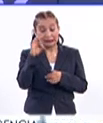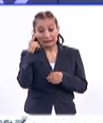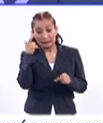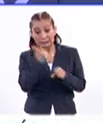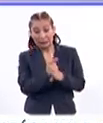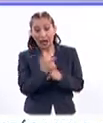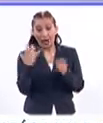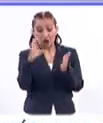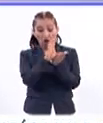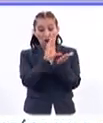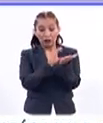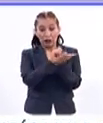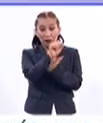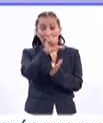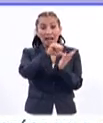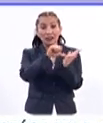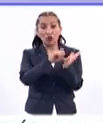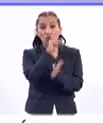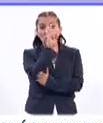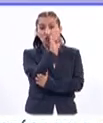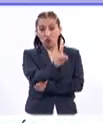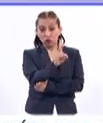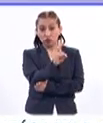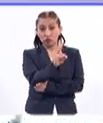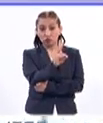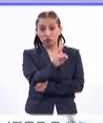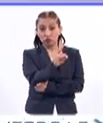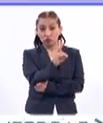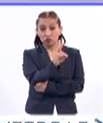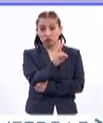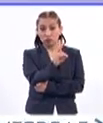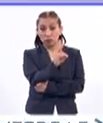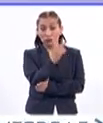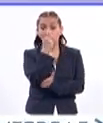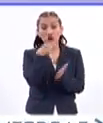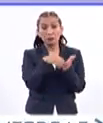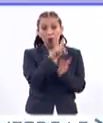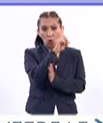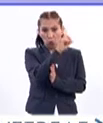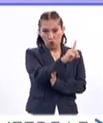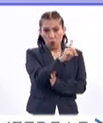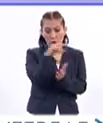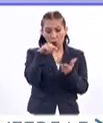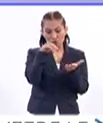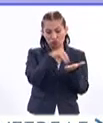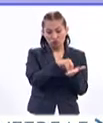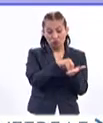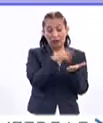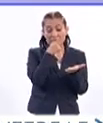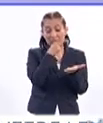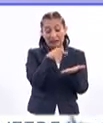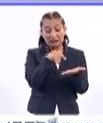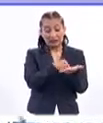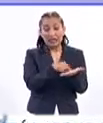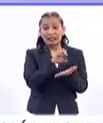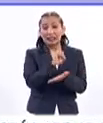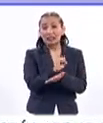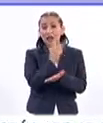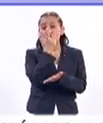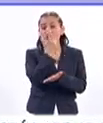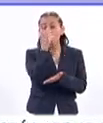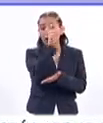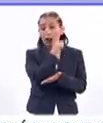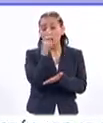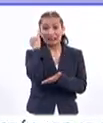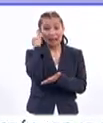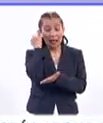con que la Constitución en el artículo 2, a partir del 2001, nos dice que 68